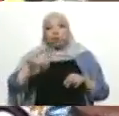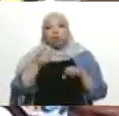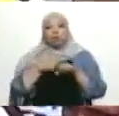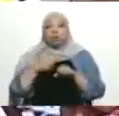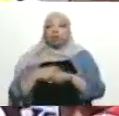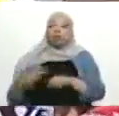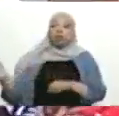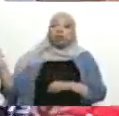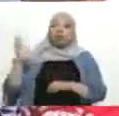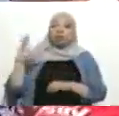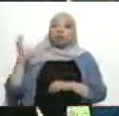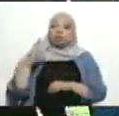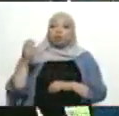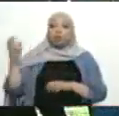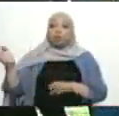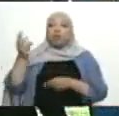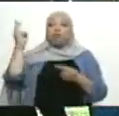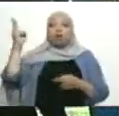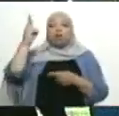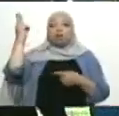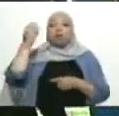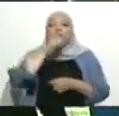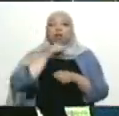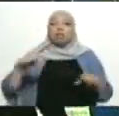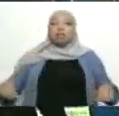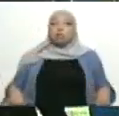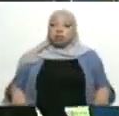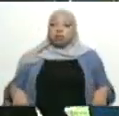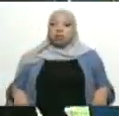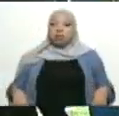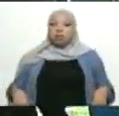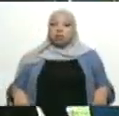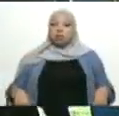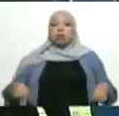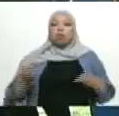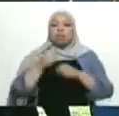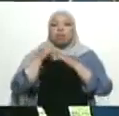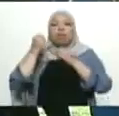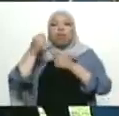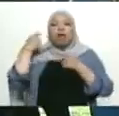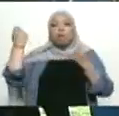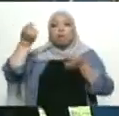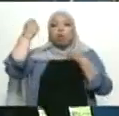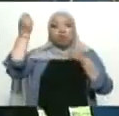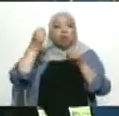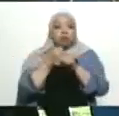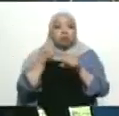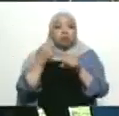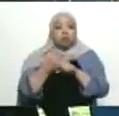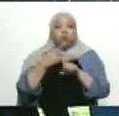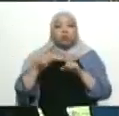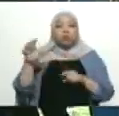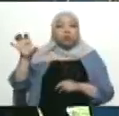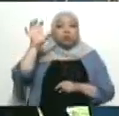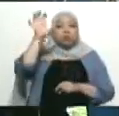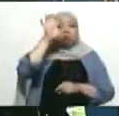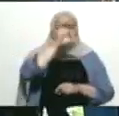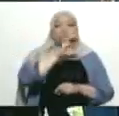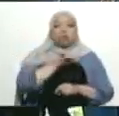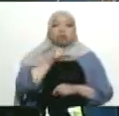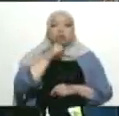Caracas, personas que vinieron de Barinas, que vinieron de Portuguesa, que vinieron de Apure, que vinieron de otros estados, de Trujillo, de